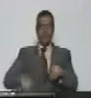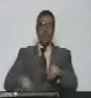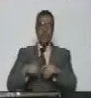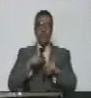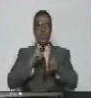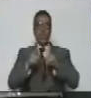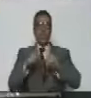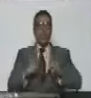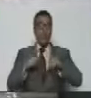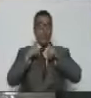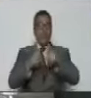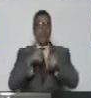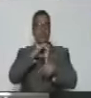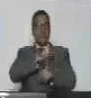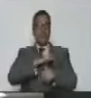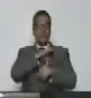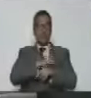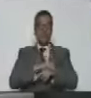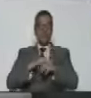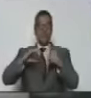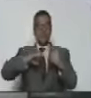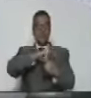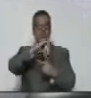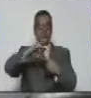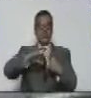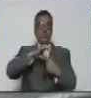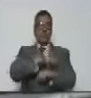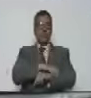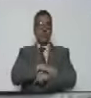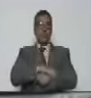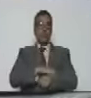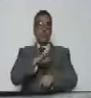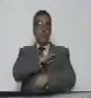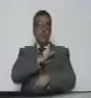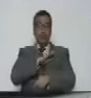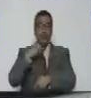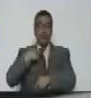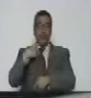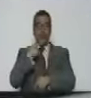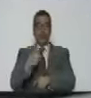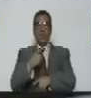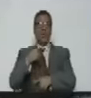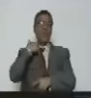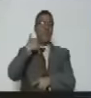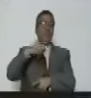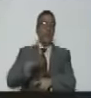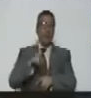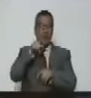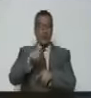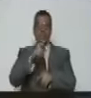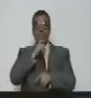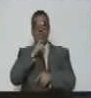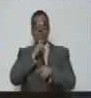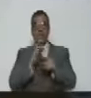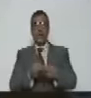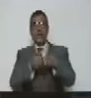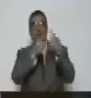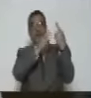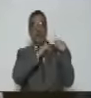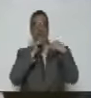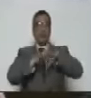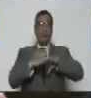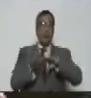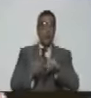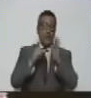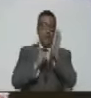varias oportunidades de la Comisión de Cultura. A mí me tocó a su muerte pues asumir esta difícil responsabilidad, porque